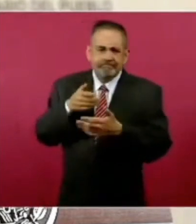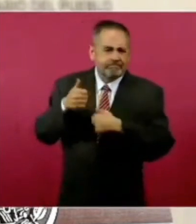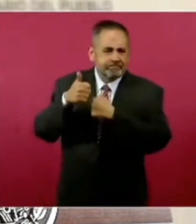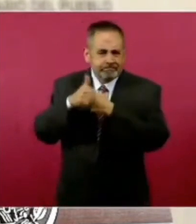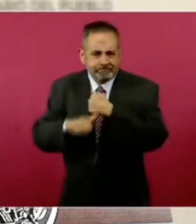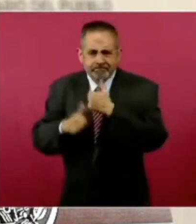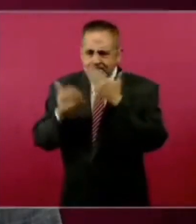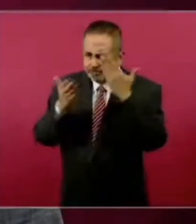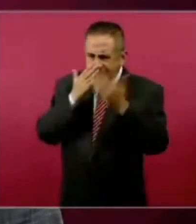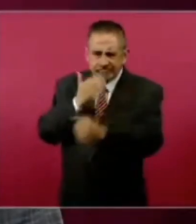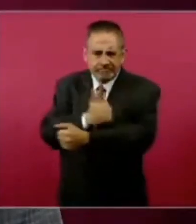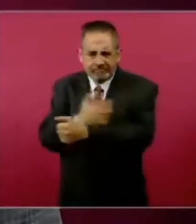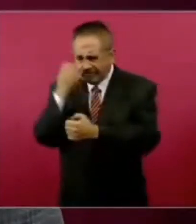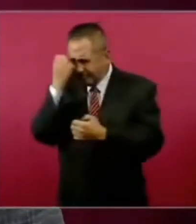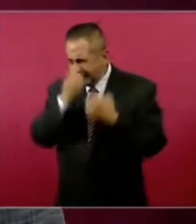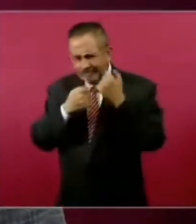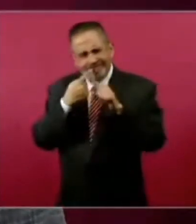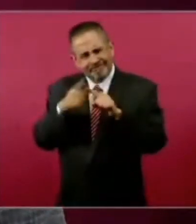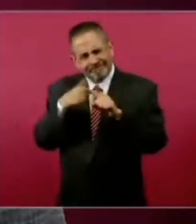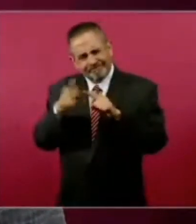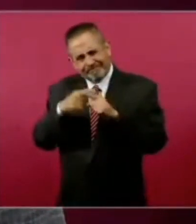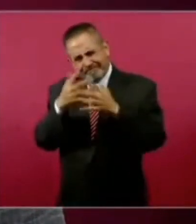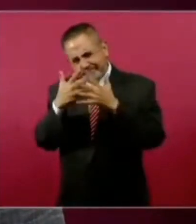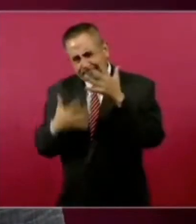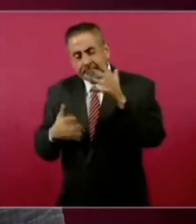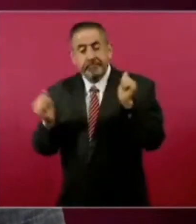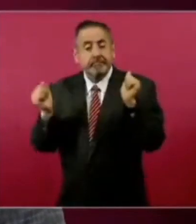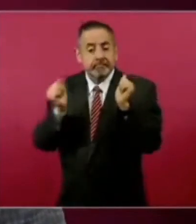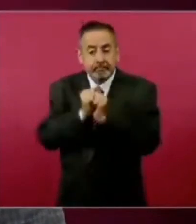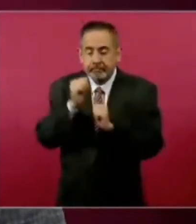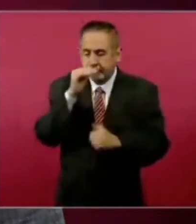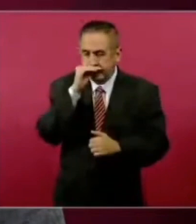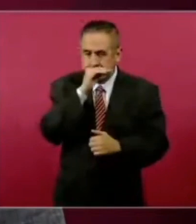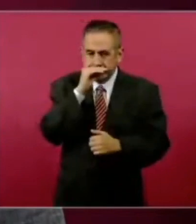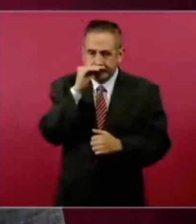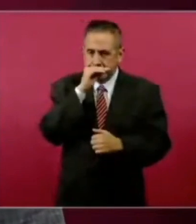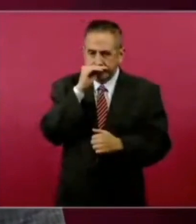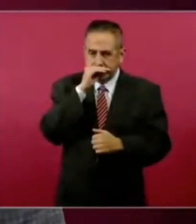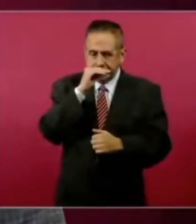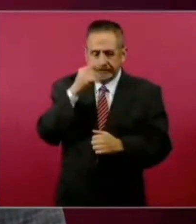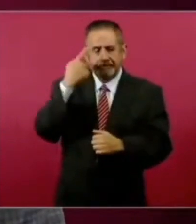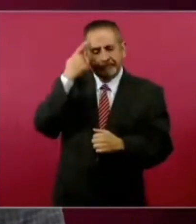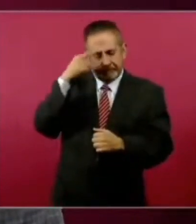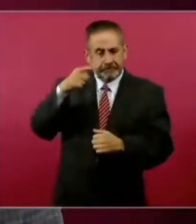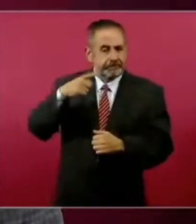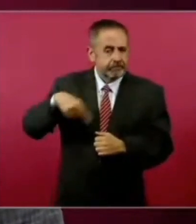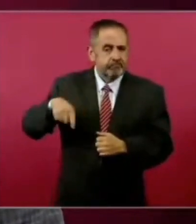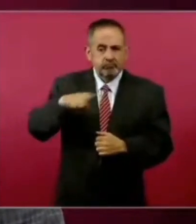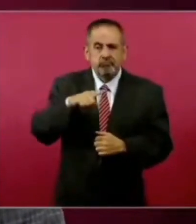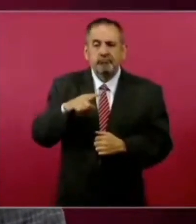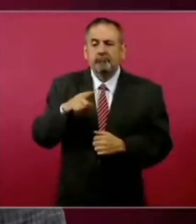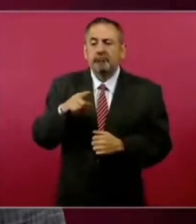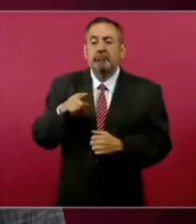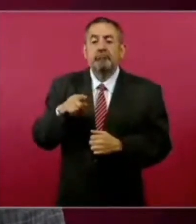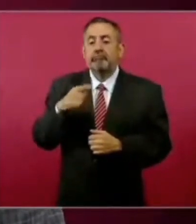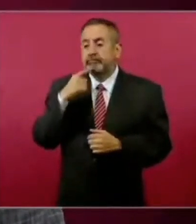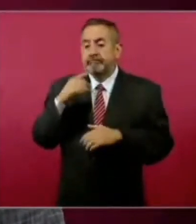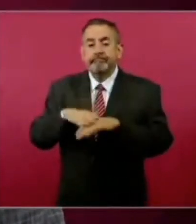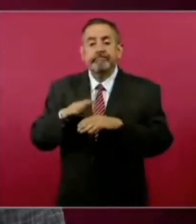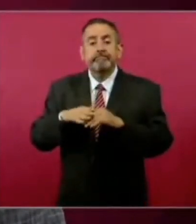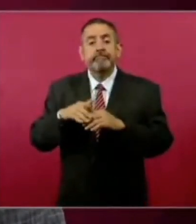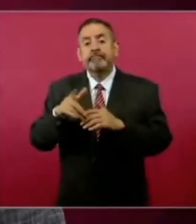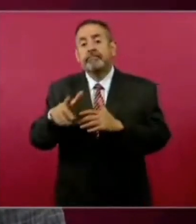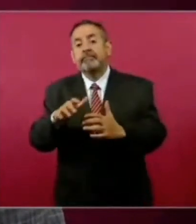quirúrgicas todo de manera gratuita para como ya se mencionó antes de que termine